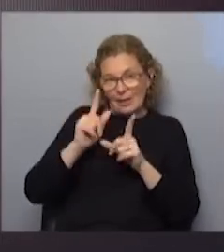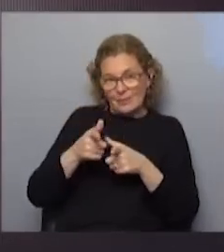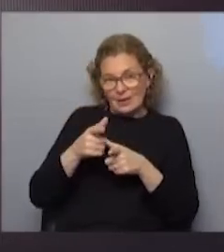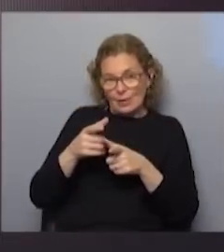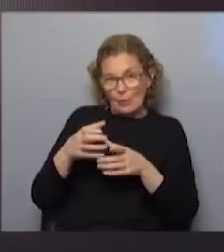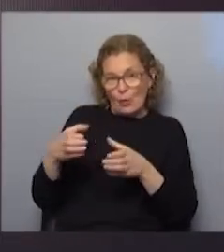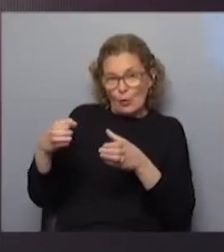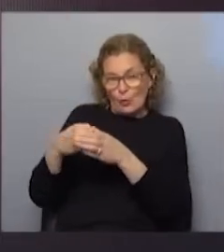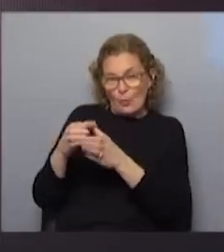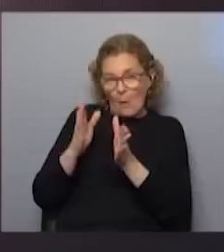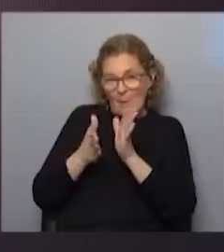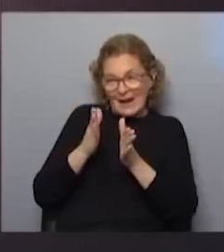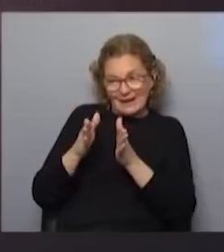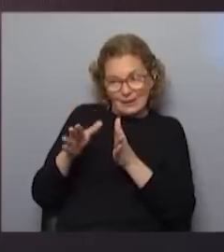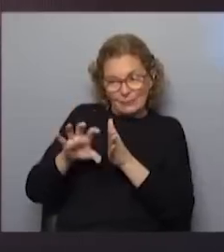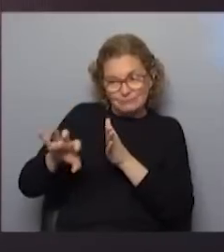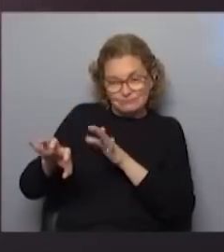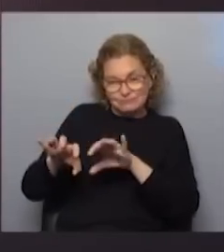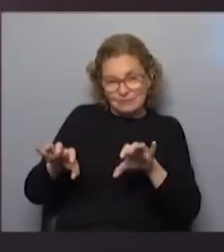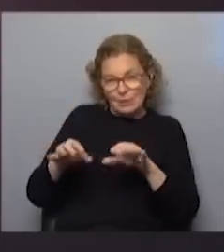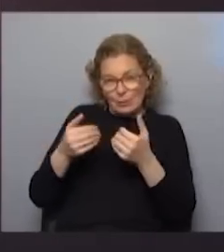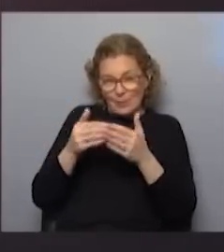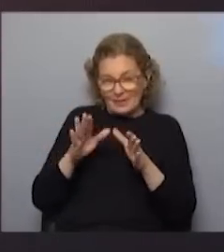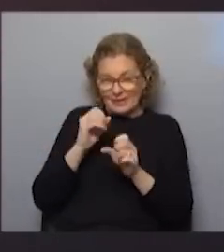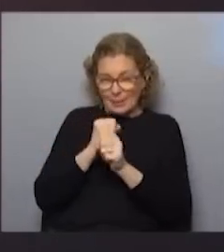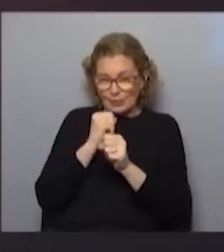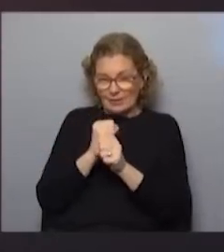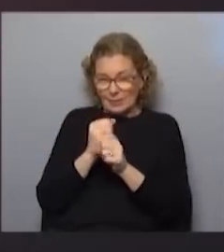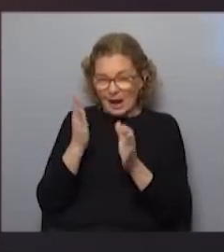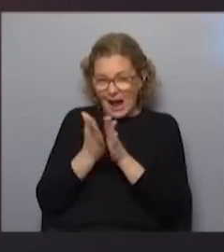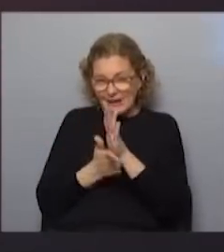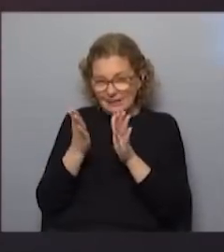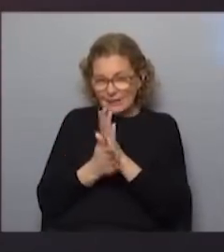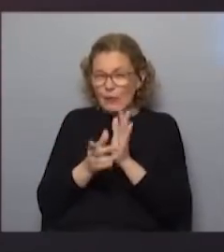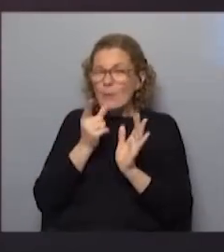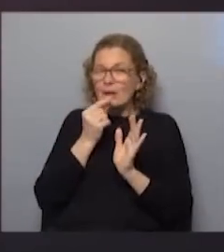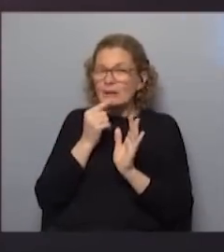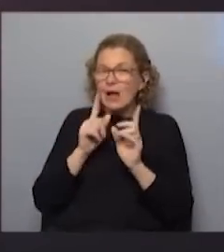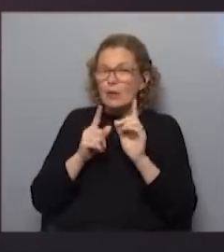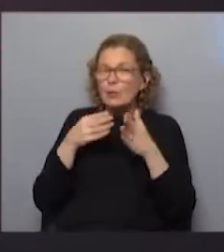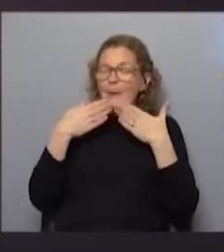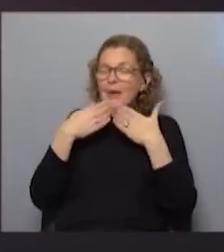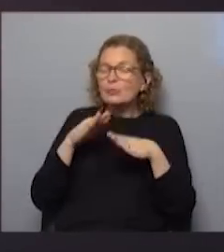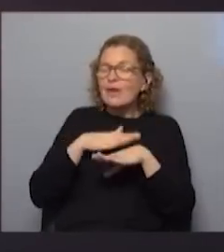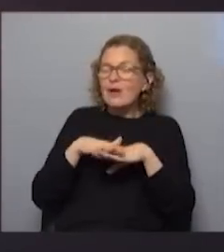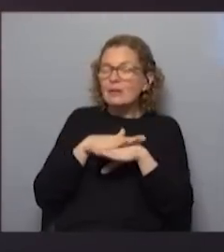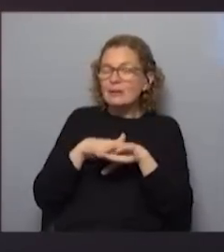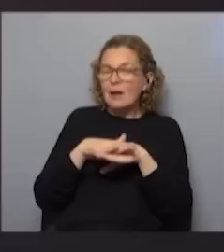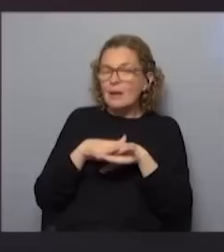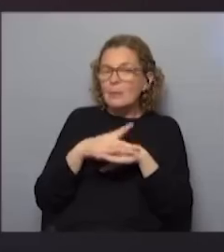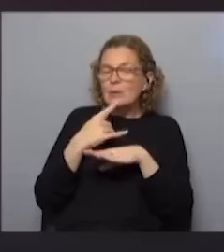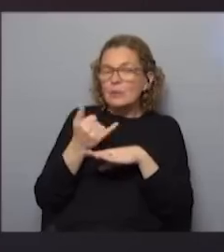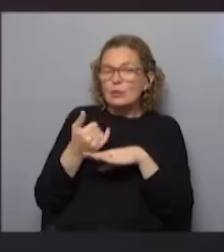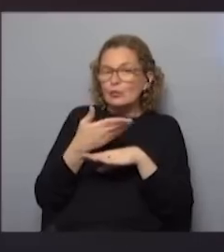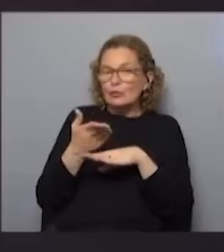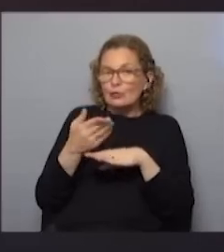un aparato paralelo con vida propia y nosotros cuando arrancamos a trabajar los archivos de la policía teníamos algunas preguntas básicas no con